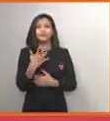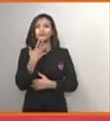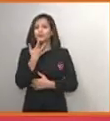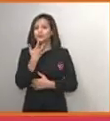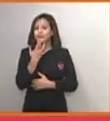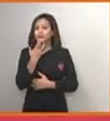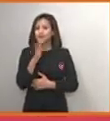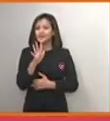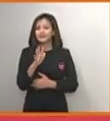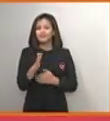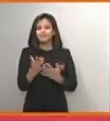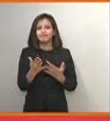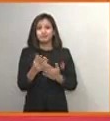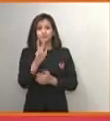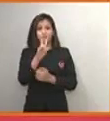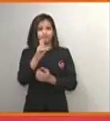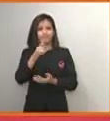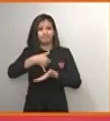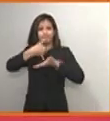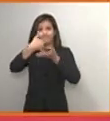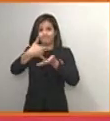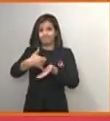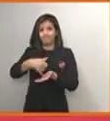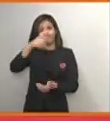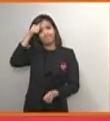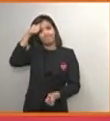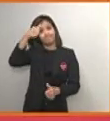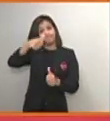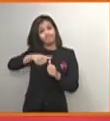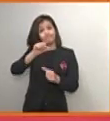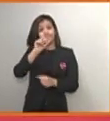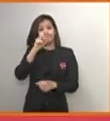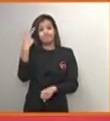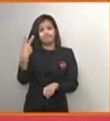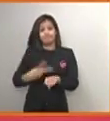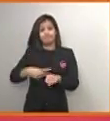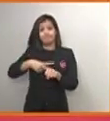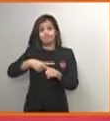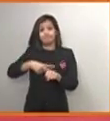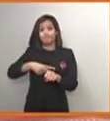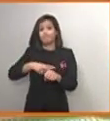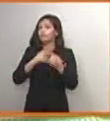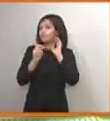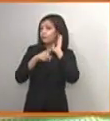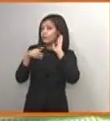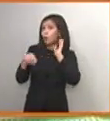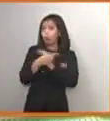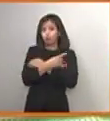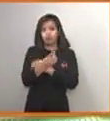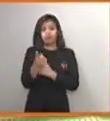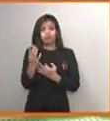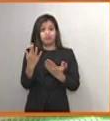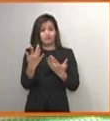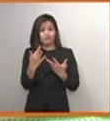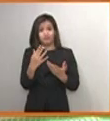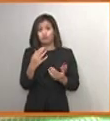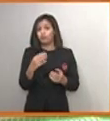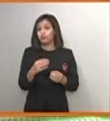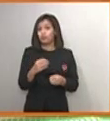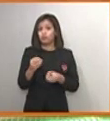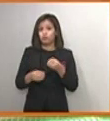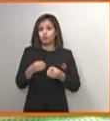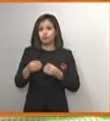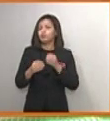suerte. 2X. Recuerda, tu premio se multiplica por 2 en la diaria, pero si sos jugador para más 1, el